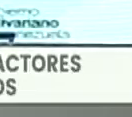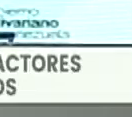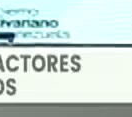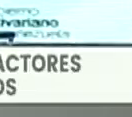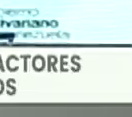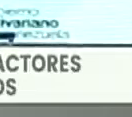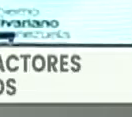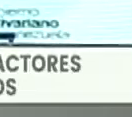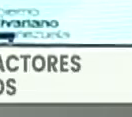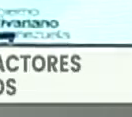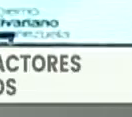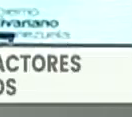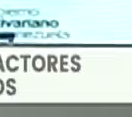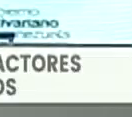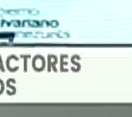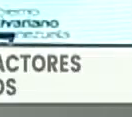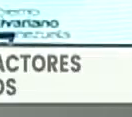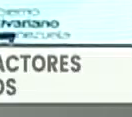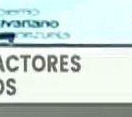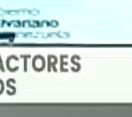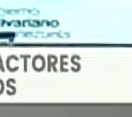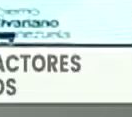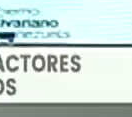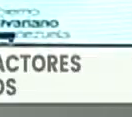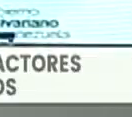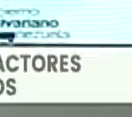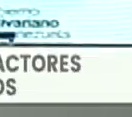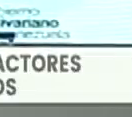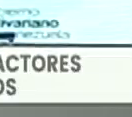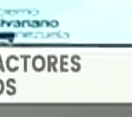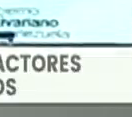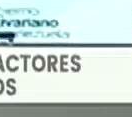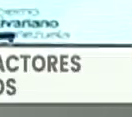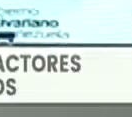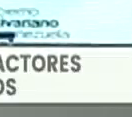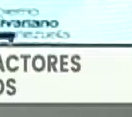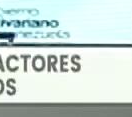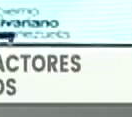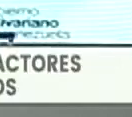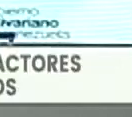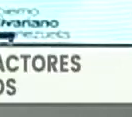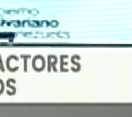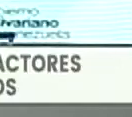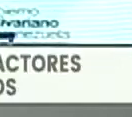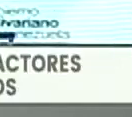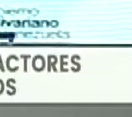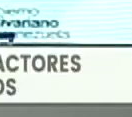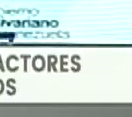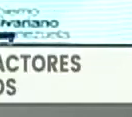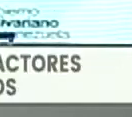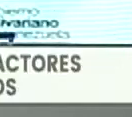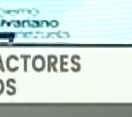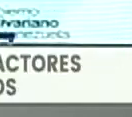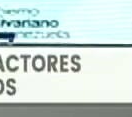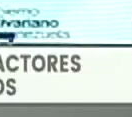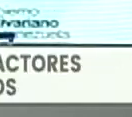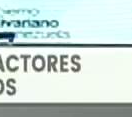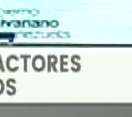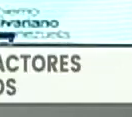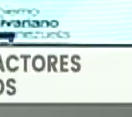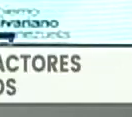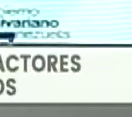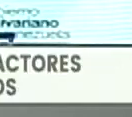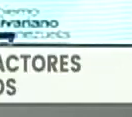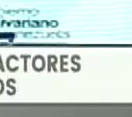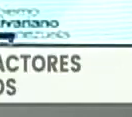experiencia y sobre todo su gran capacidad de diego en nombre de nuestros trabajadores de nuestras